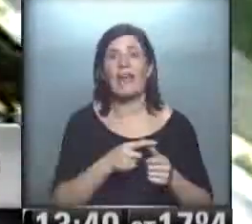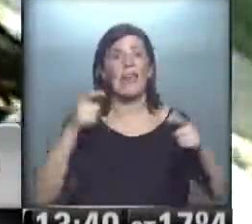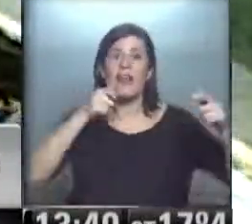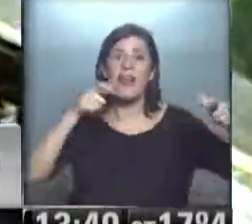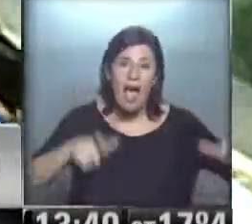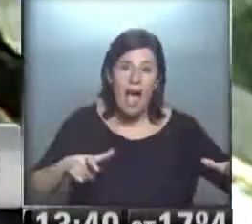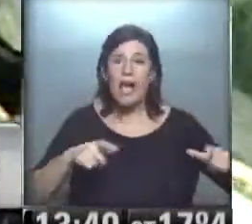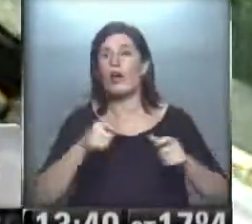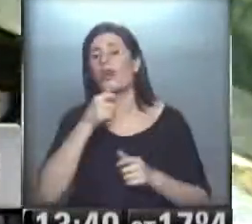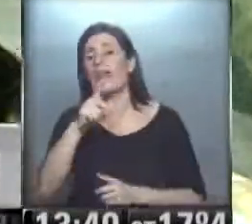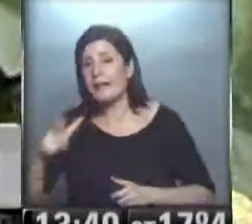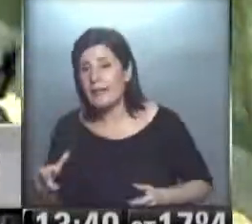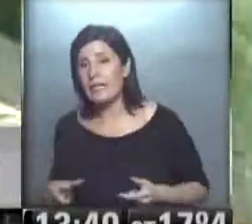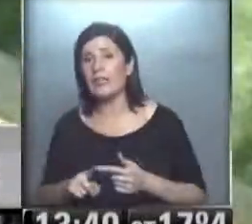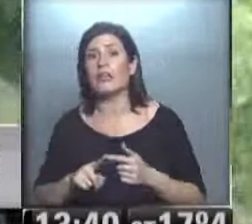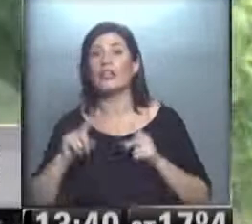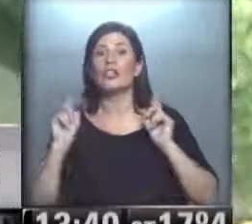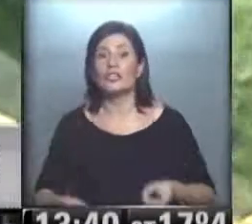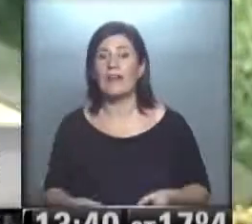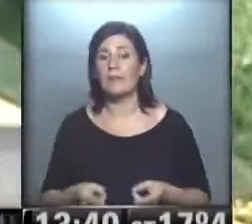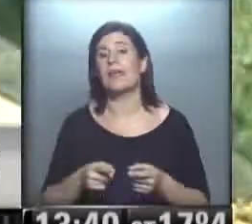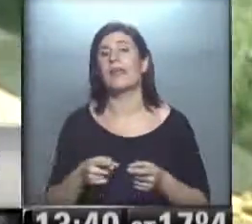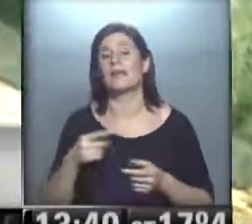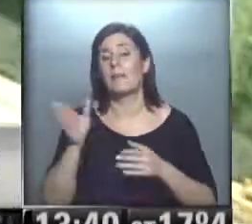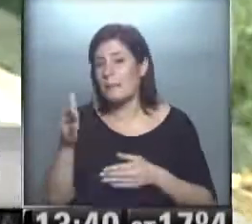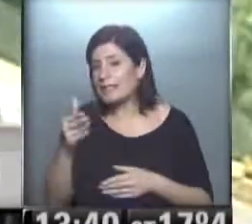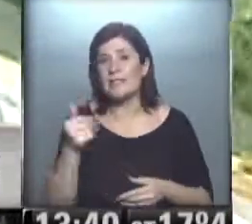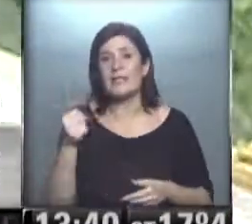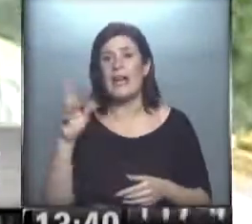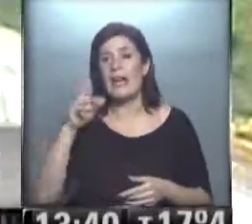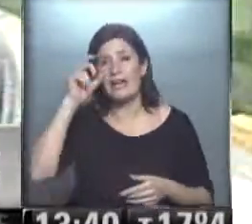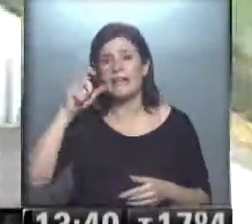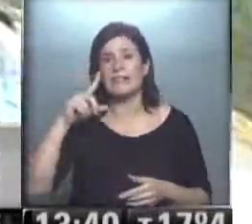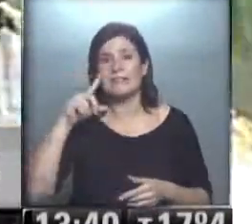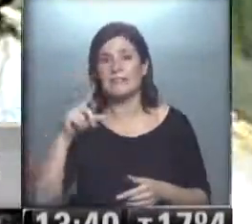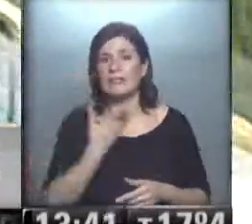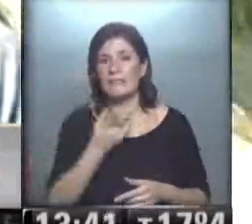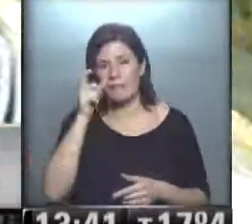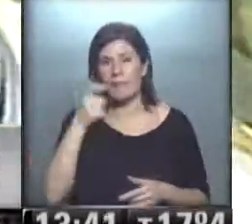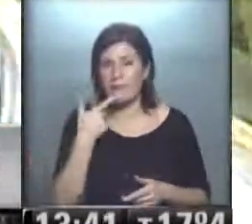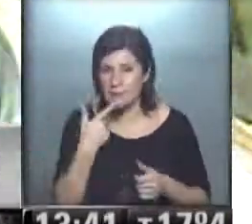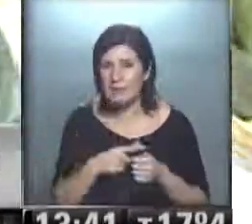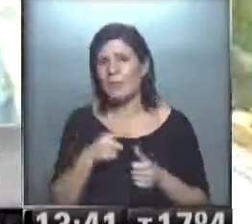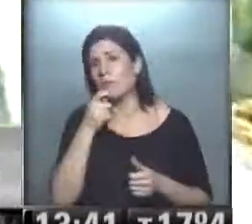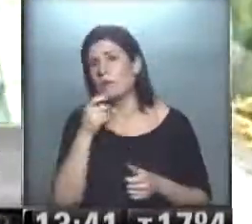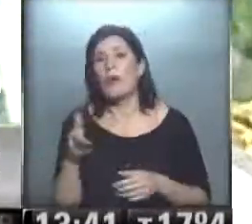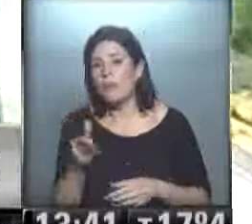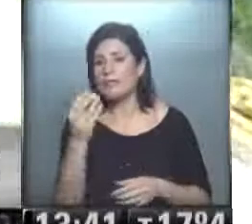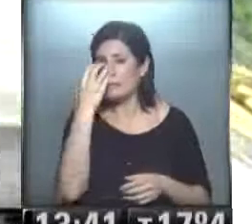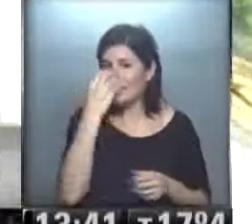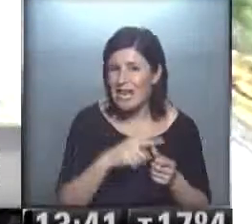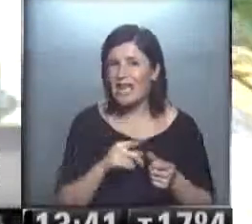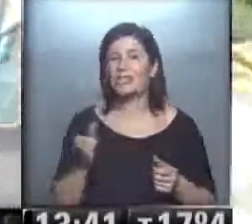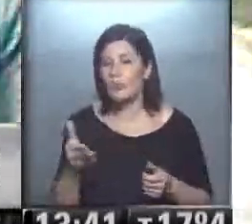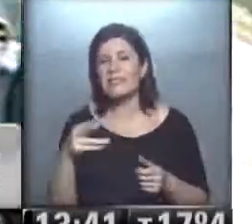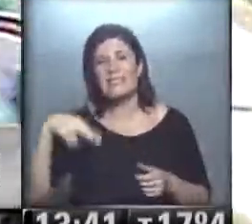Muchas especies más de arrecife que el año pasado, contando variedades incluso del pez payaso, Nemo y todo el elenco de Buscando a Nemo. Están